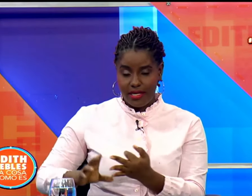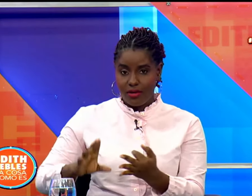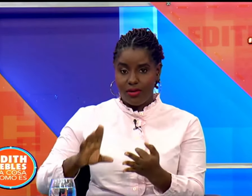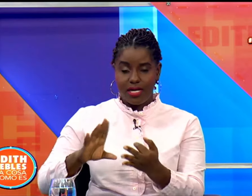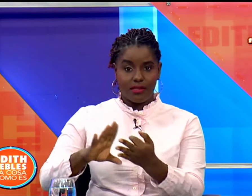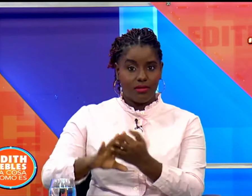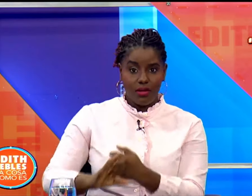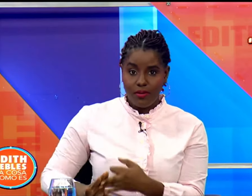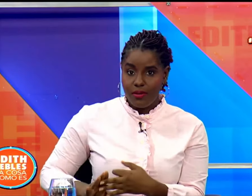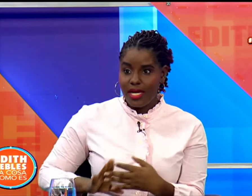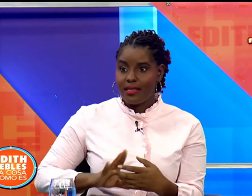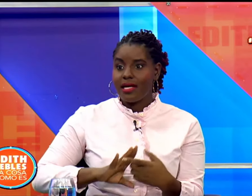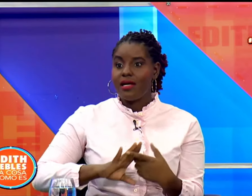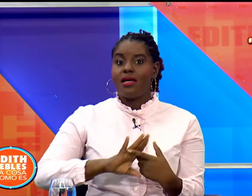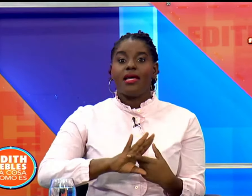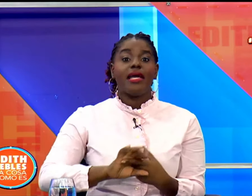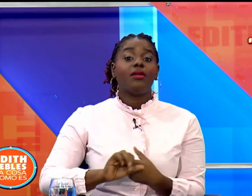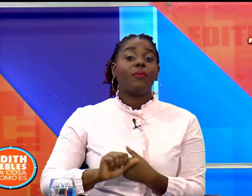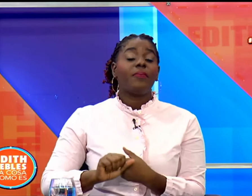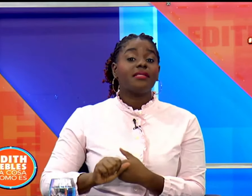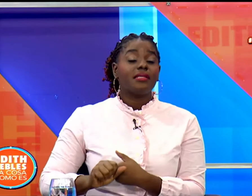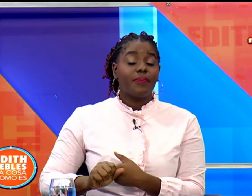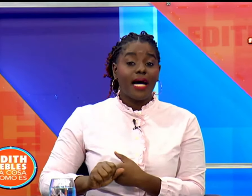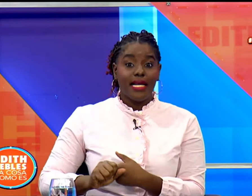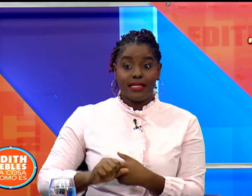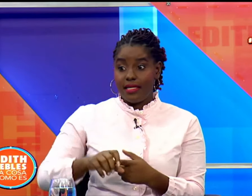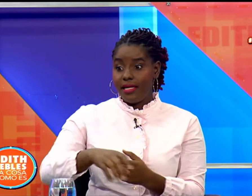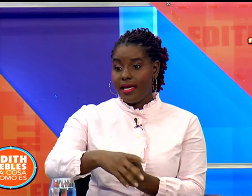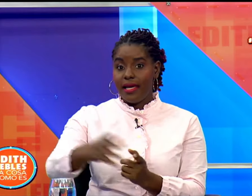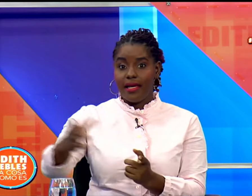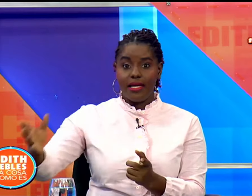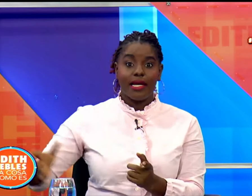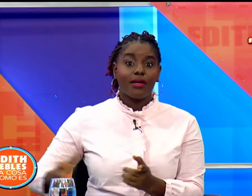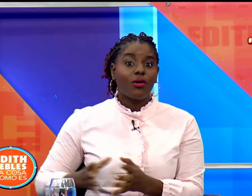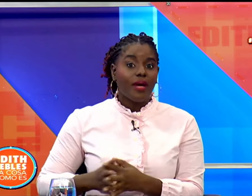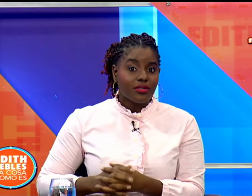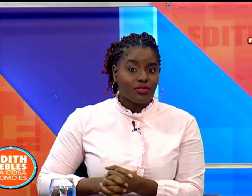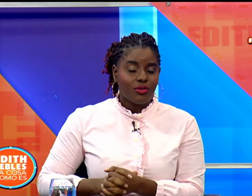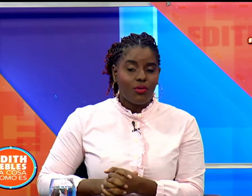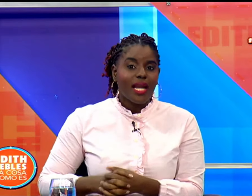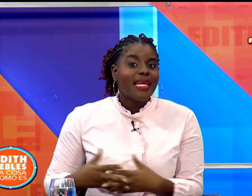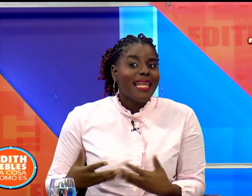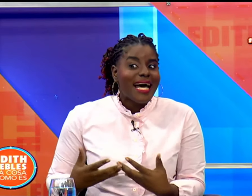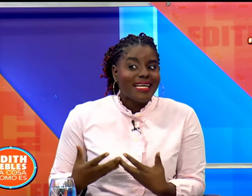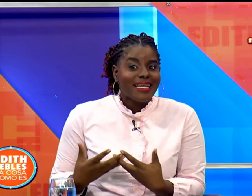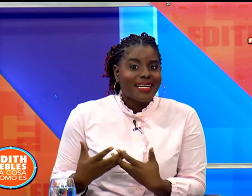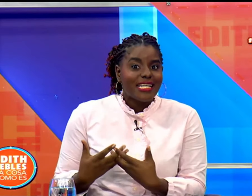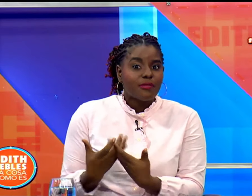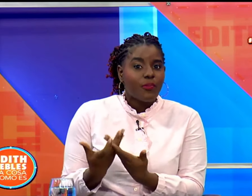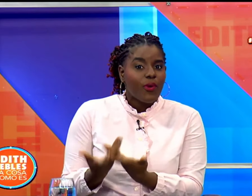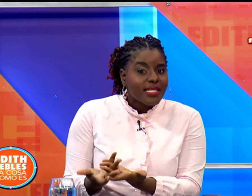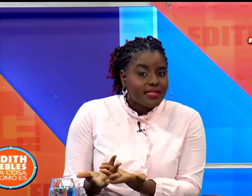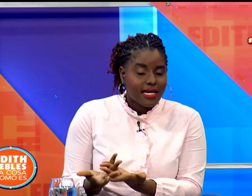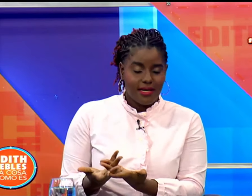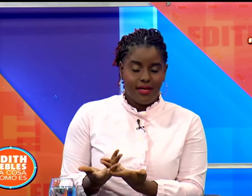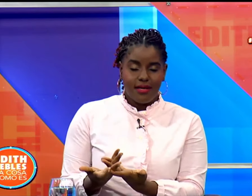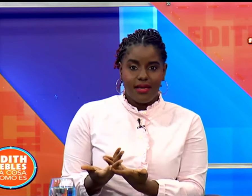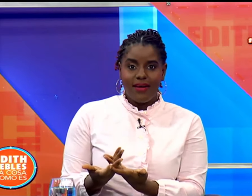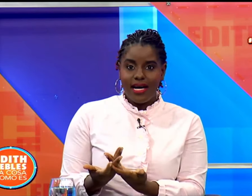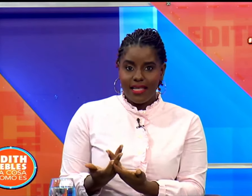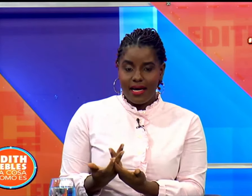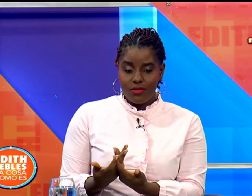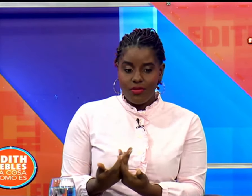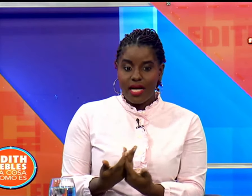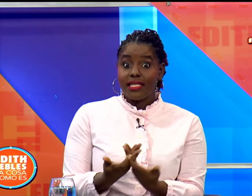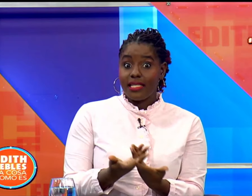sector agrícola, sector vivienda, en los principales y en el comercio? ¿Cuál es la respuesta que